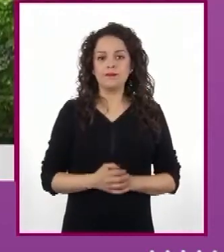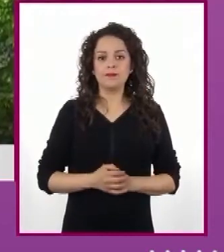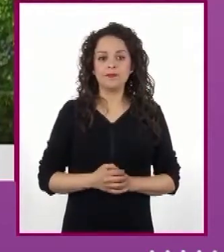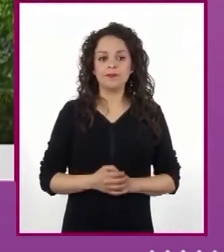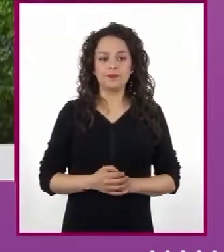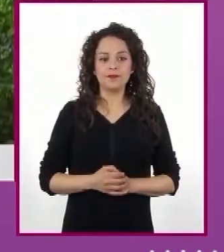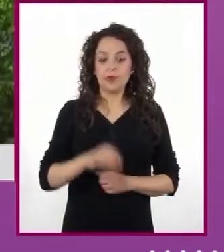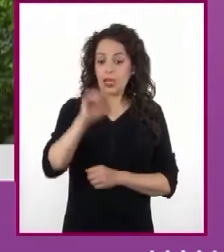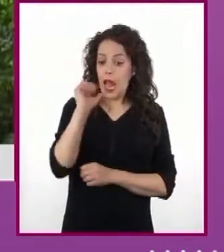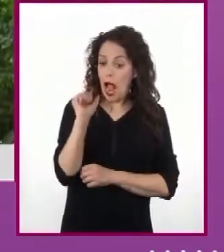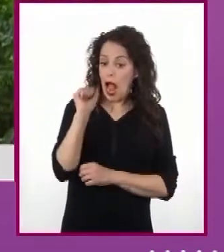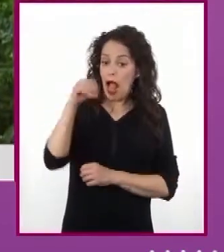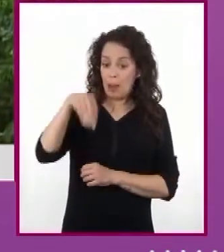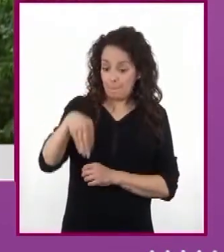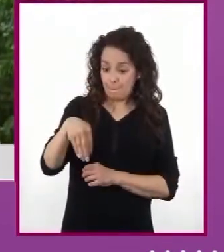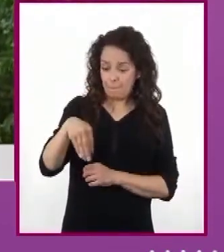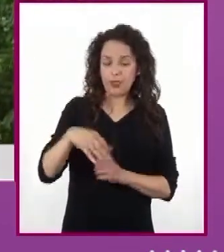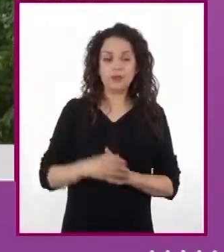AM